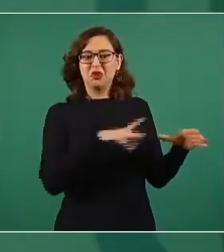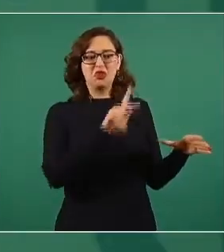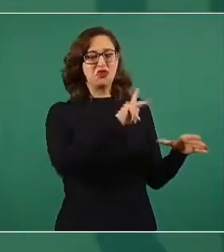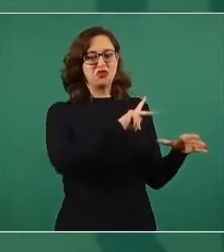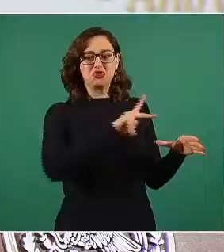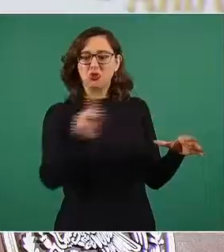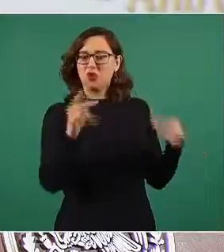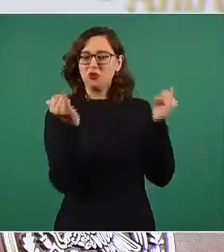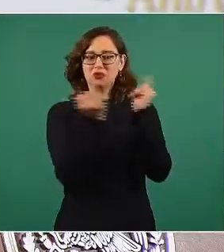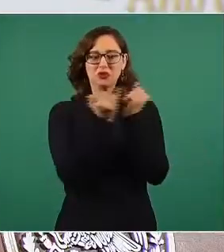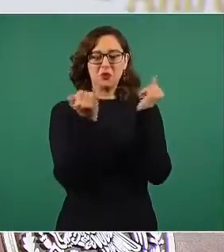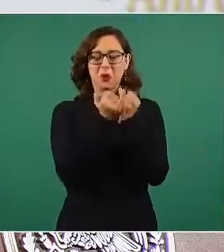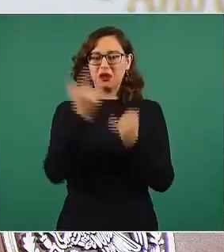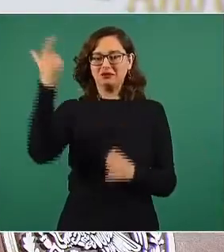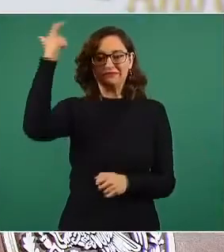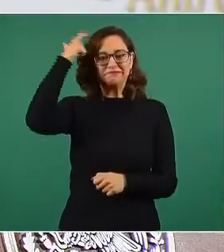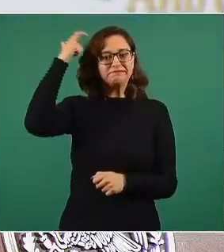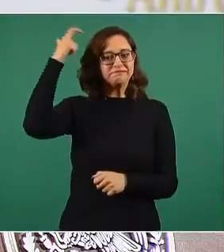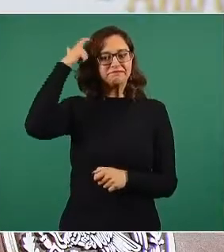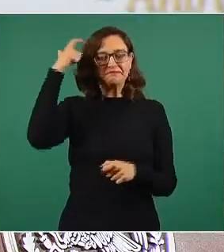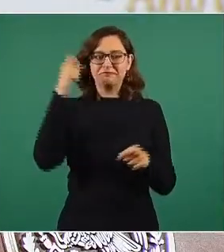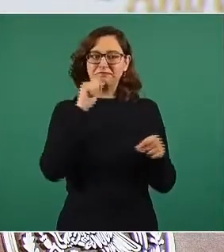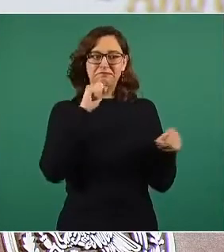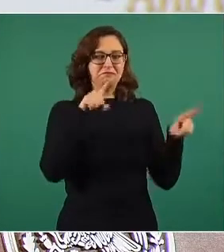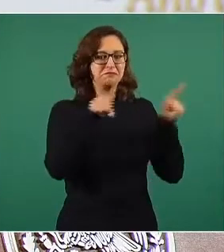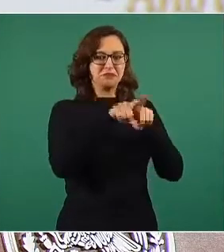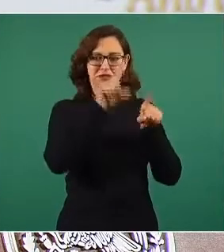que tiene esa mentalidad